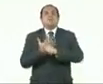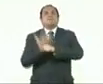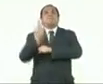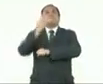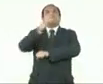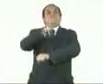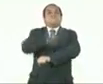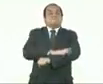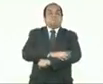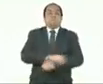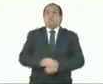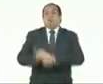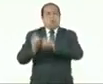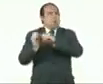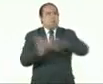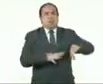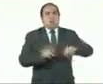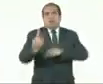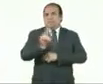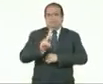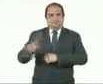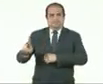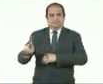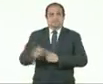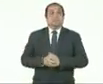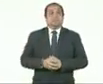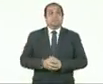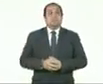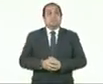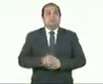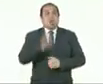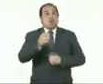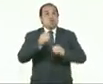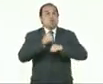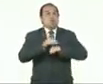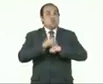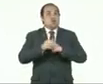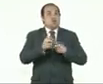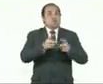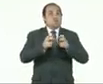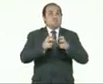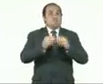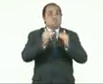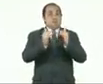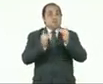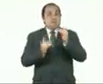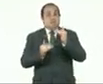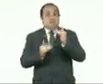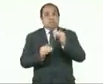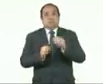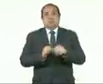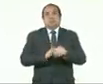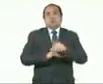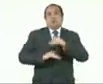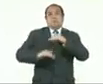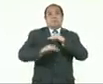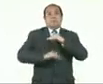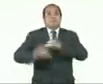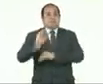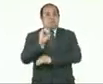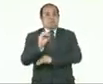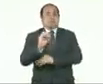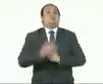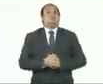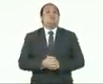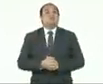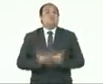24/7 y no abandonando a la ciudadanía para que estos índices puedan reducirse a su mínima expresión. Lo